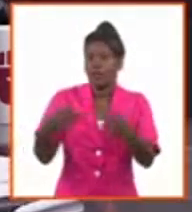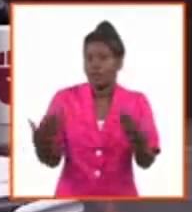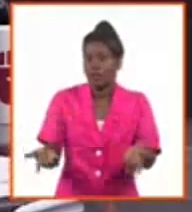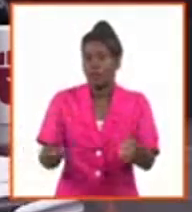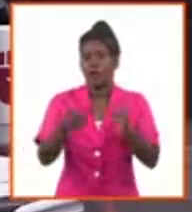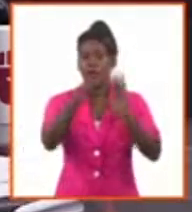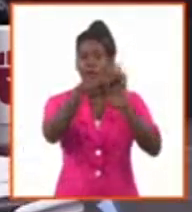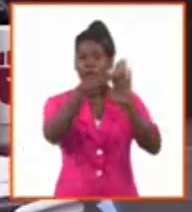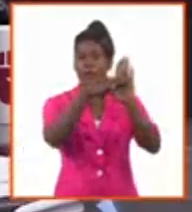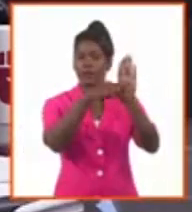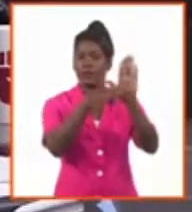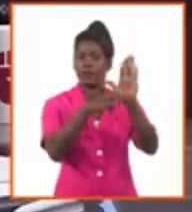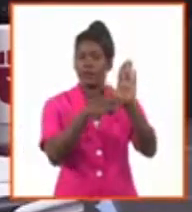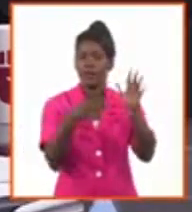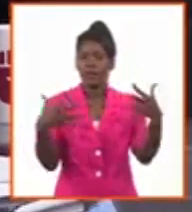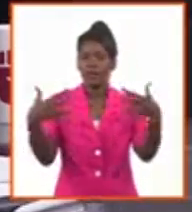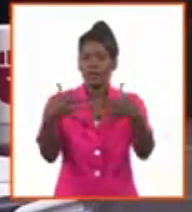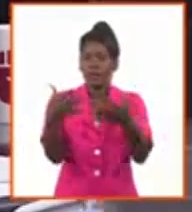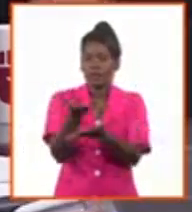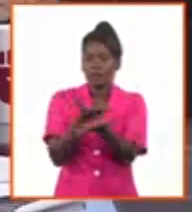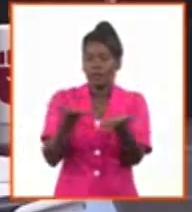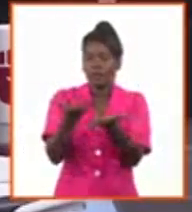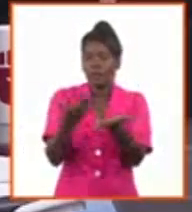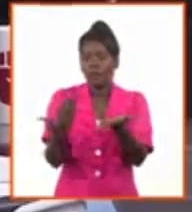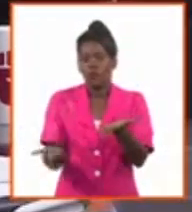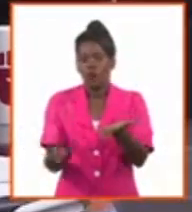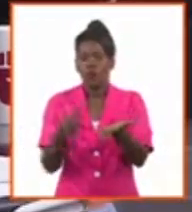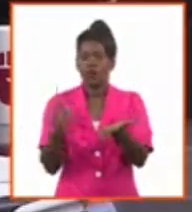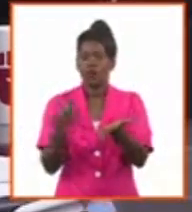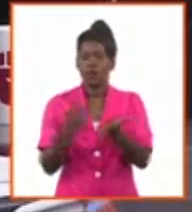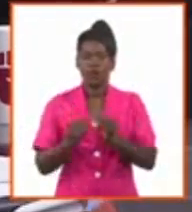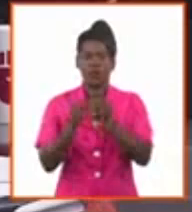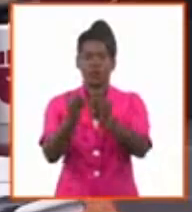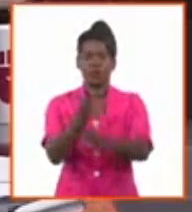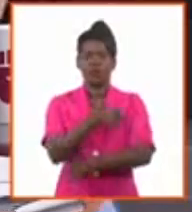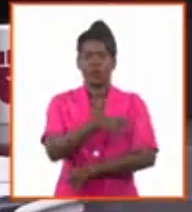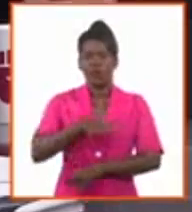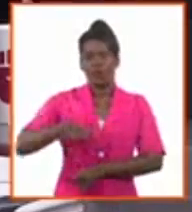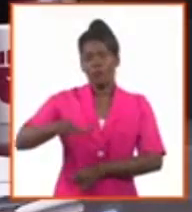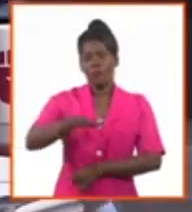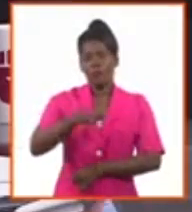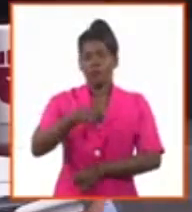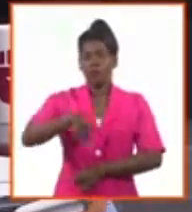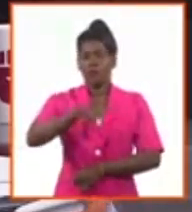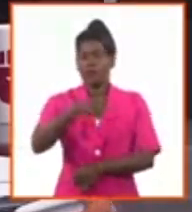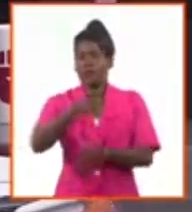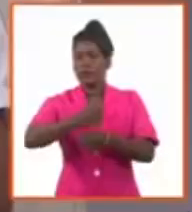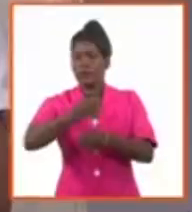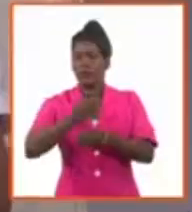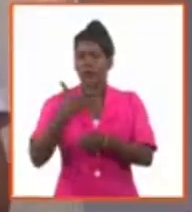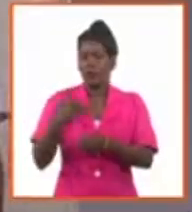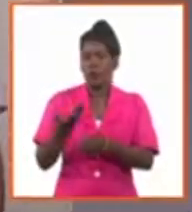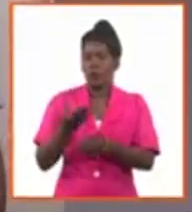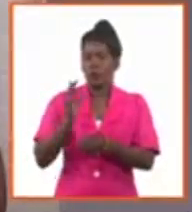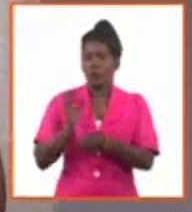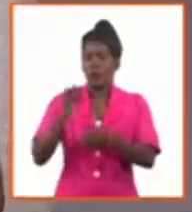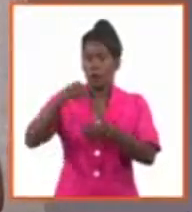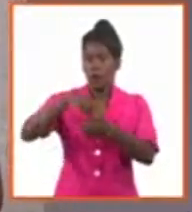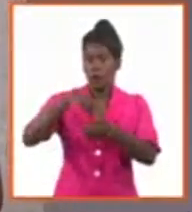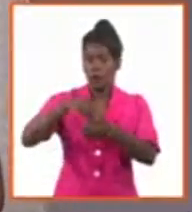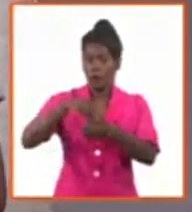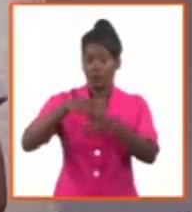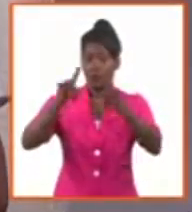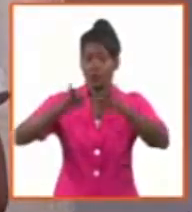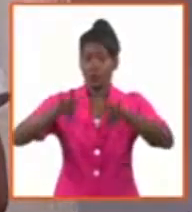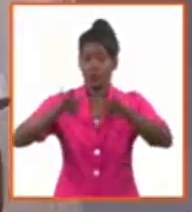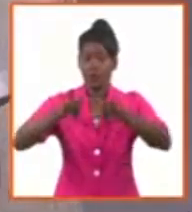más importantes que se proponen debatir? ¿Qué pudiéramos decirle a nuestro pueblo sobre este proceso adentro y afuera de las universidades? Así es.